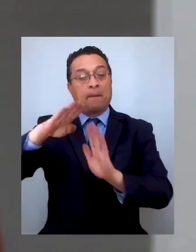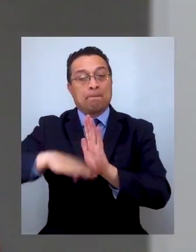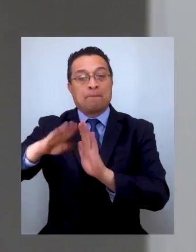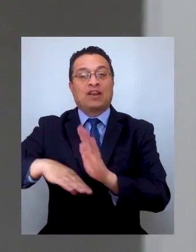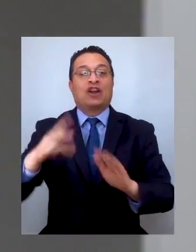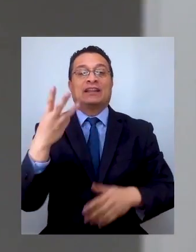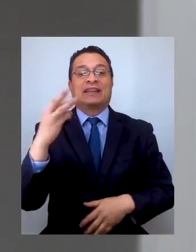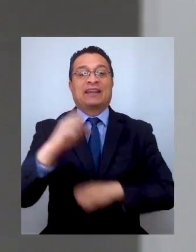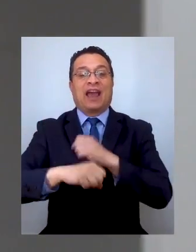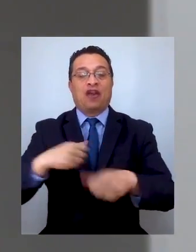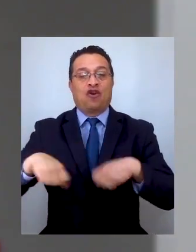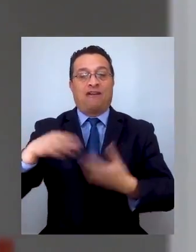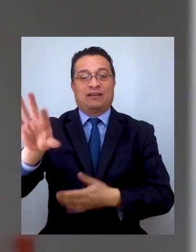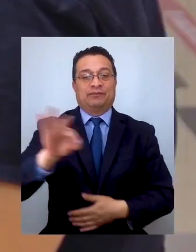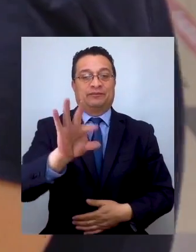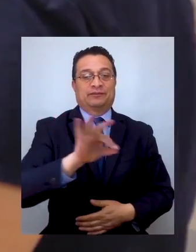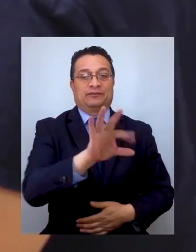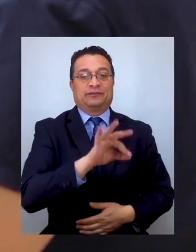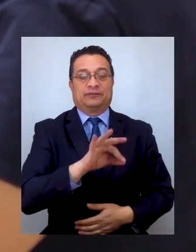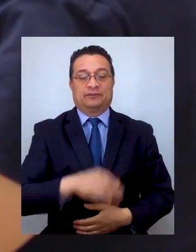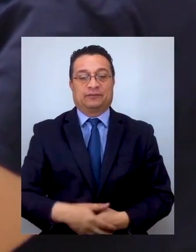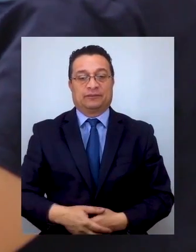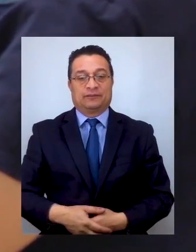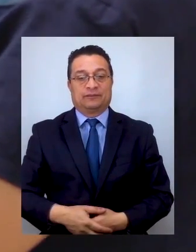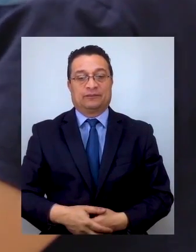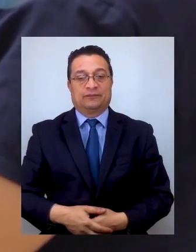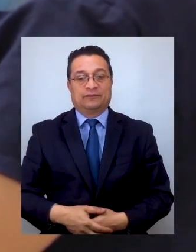edades inferiores a los 30 años.